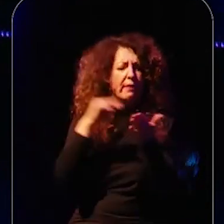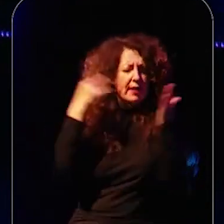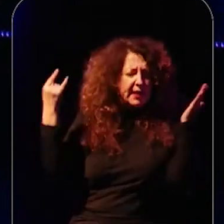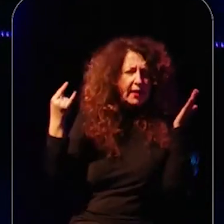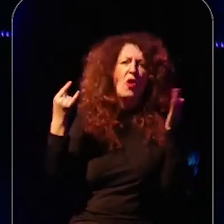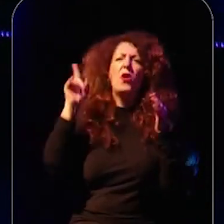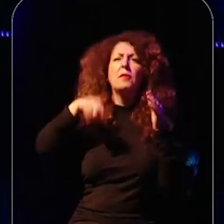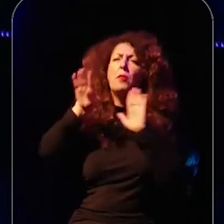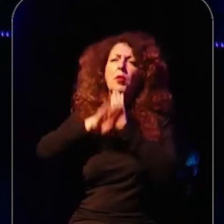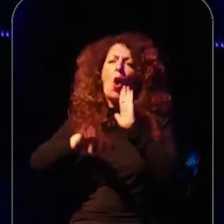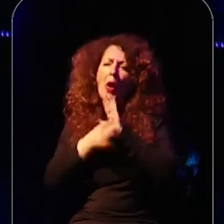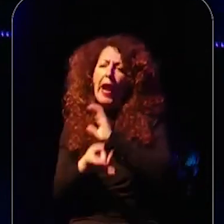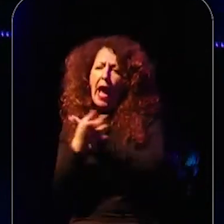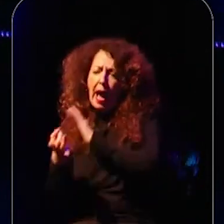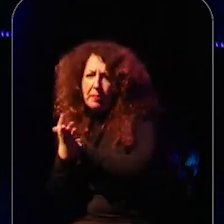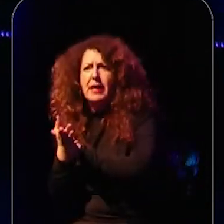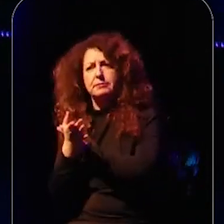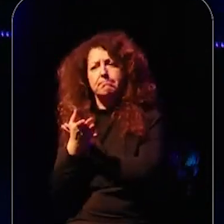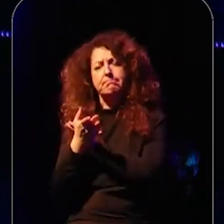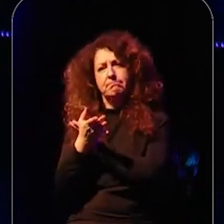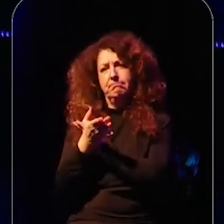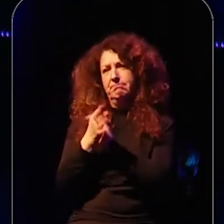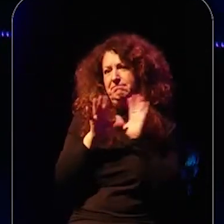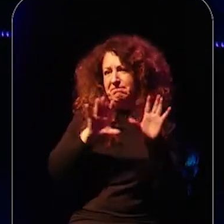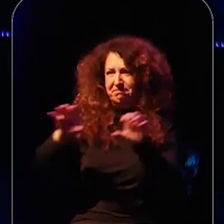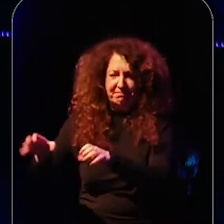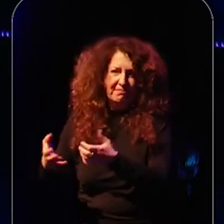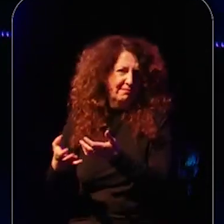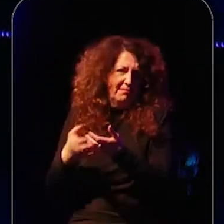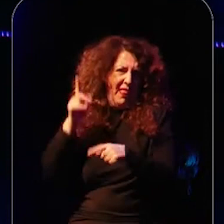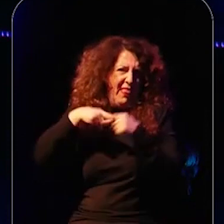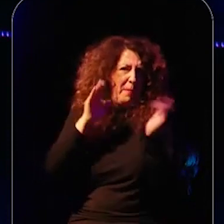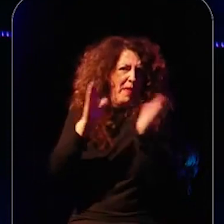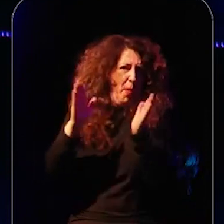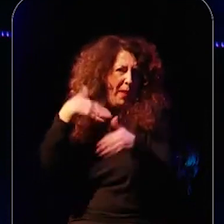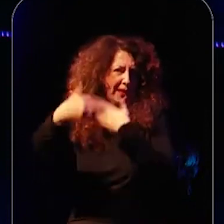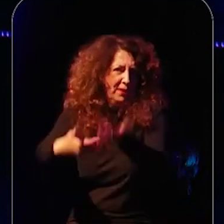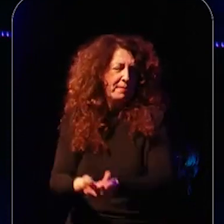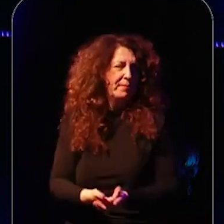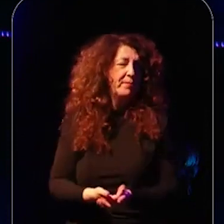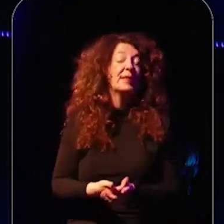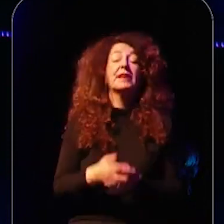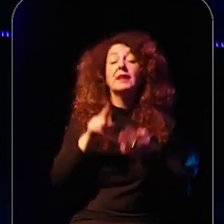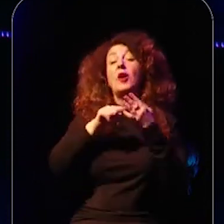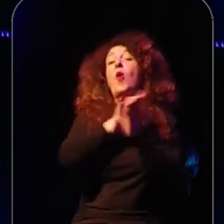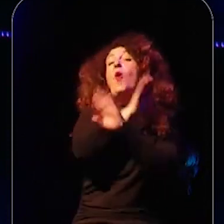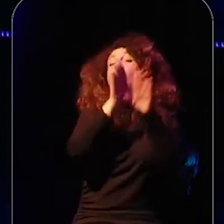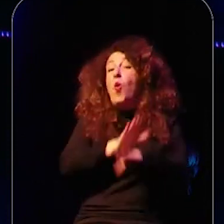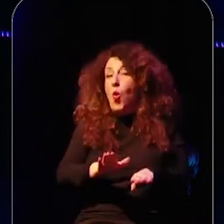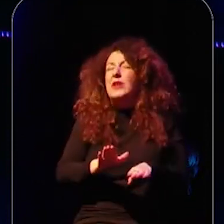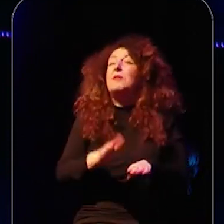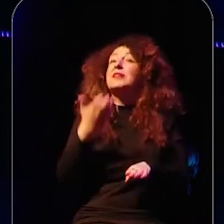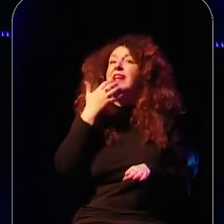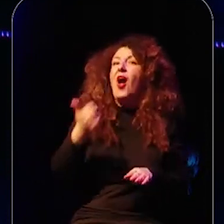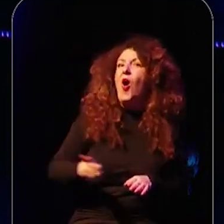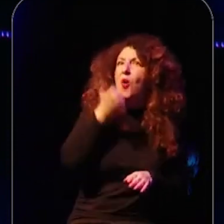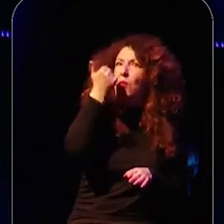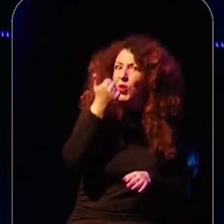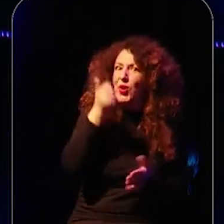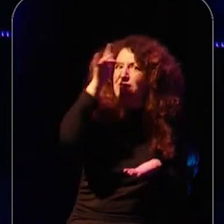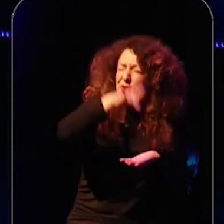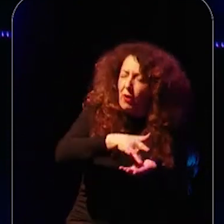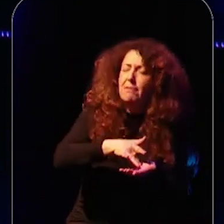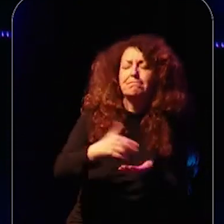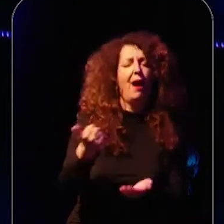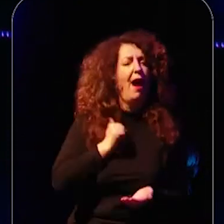de los distintos programas y de lo que corresponda en cada momento. Y por último, aprovechar todas las oportunidades que os lleguen. A veces hay cosas,